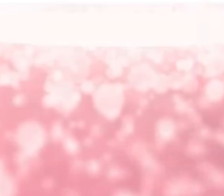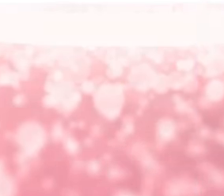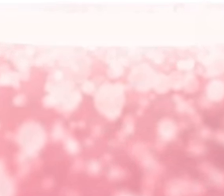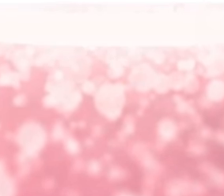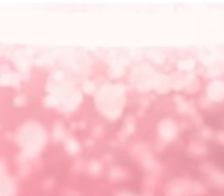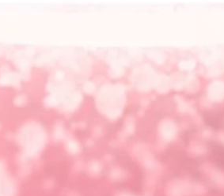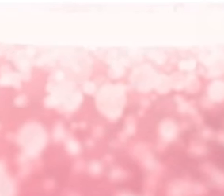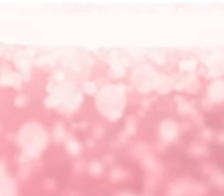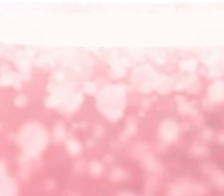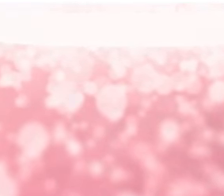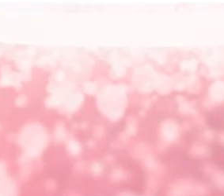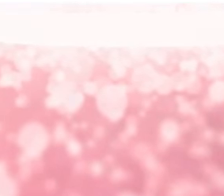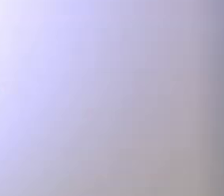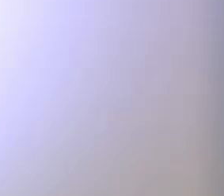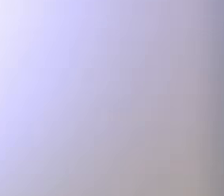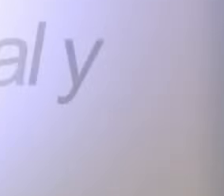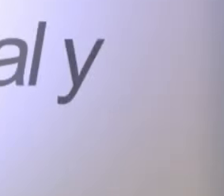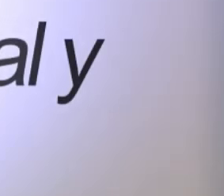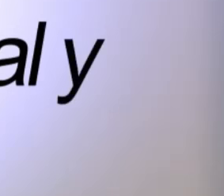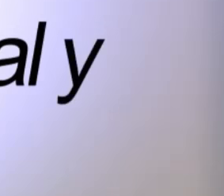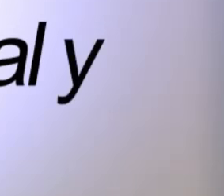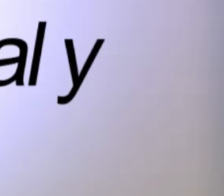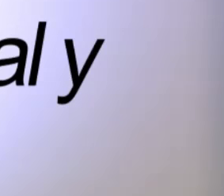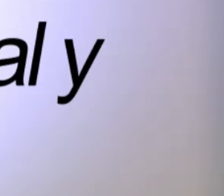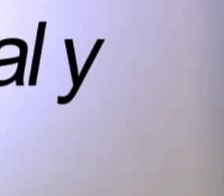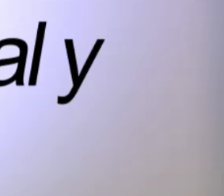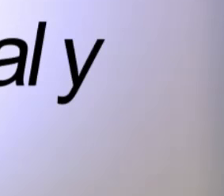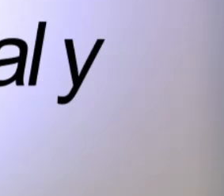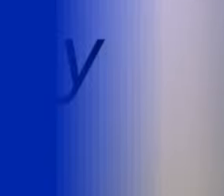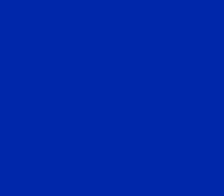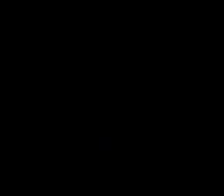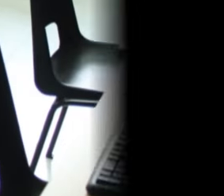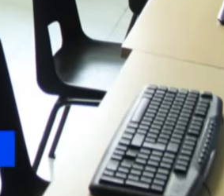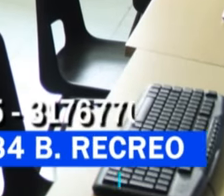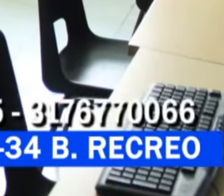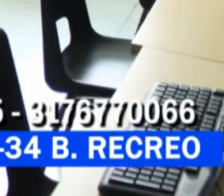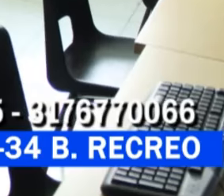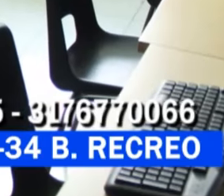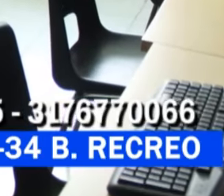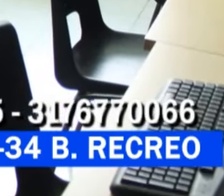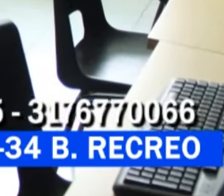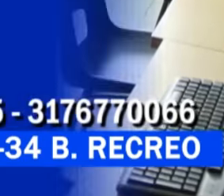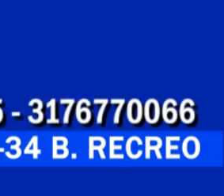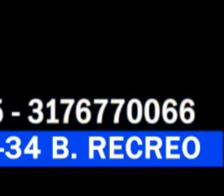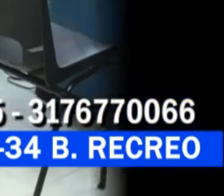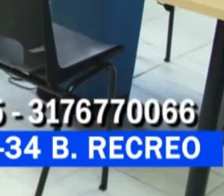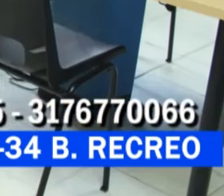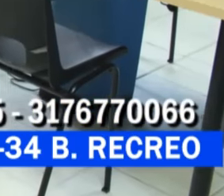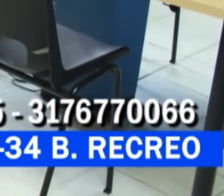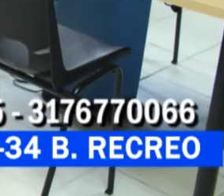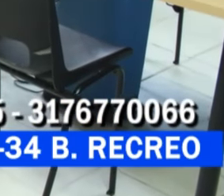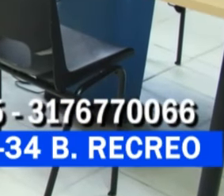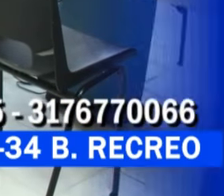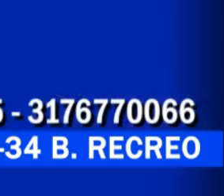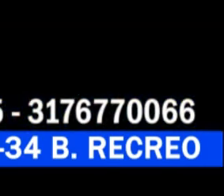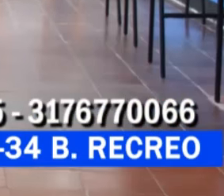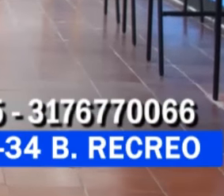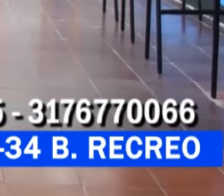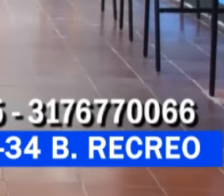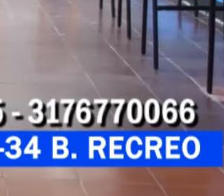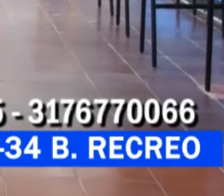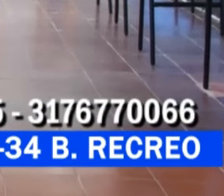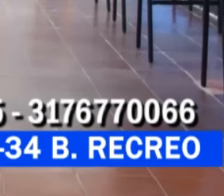por menos. Fundación Vías de Desarrollo ofrece a la comunidad alquiler de salón de informática con internet banda ancha y salones